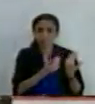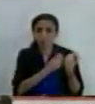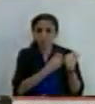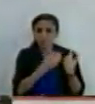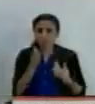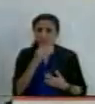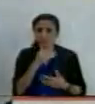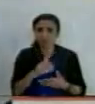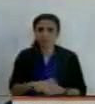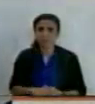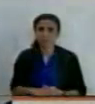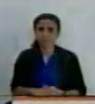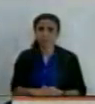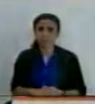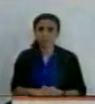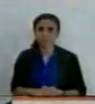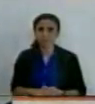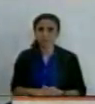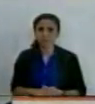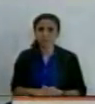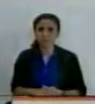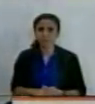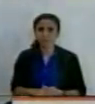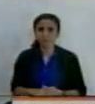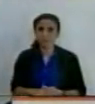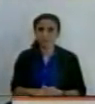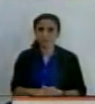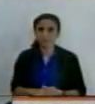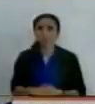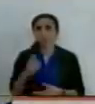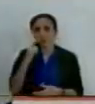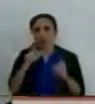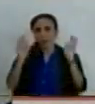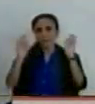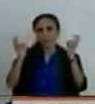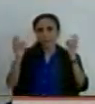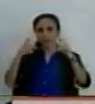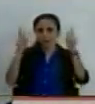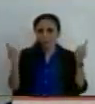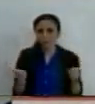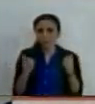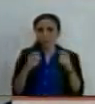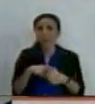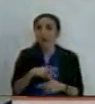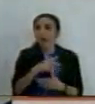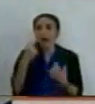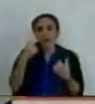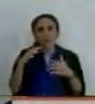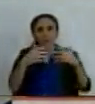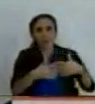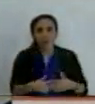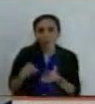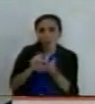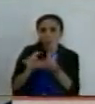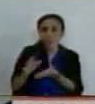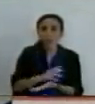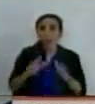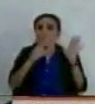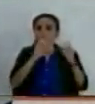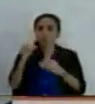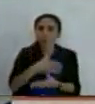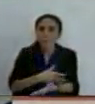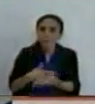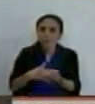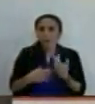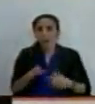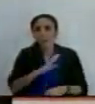pues. Ponerle aquí esto aquí. Habría. Confiscado 800 millones de